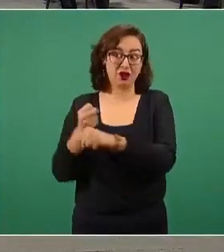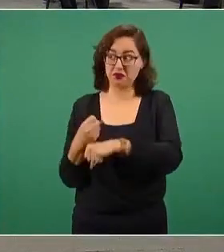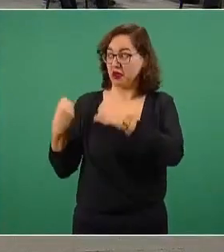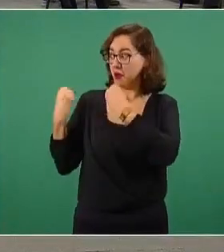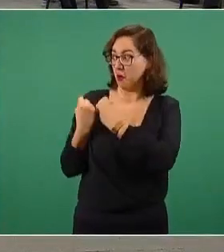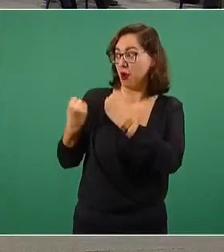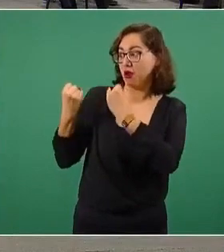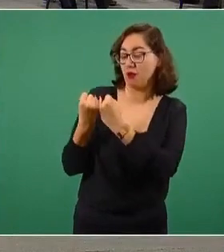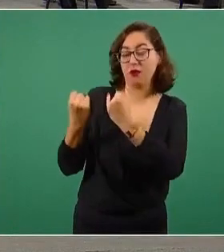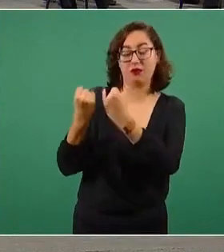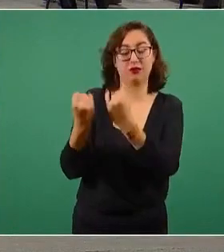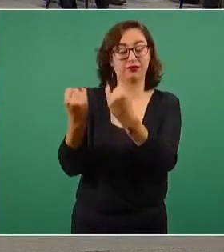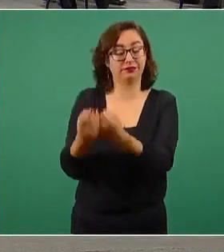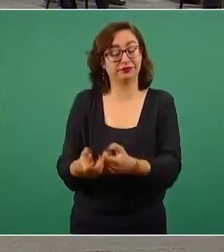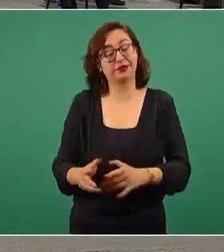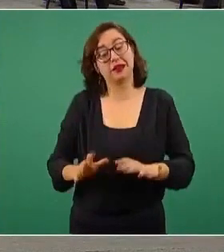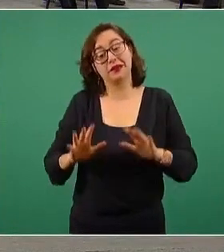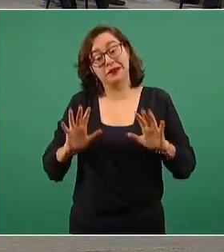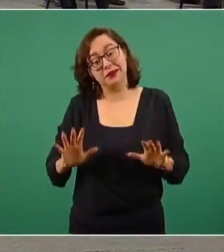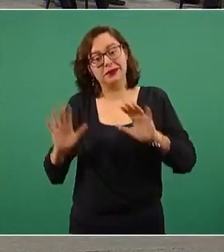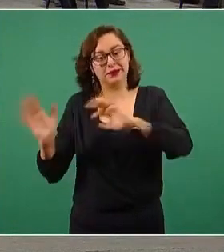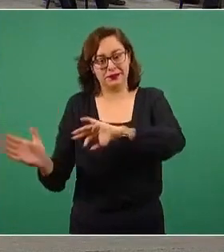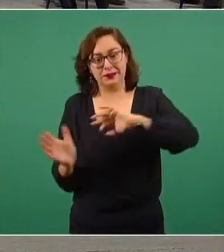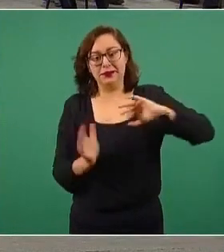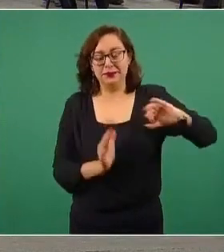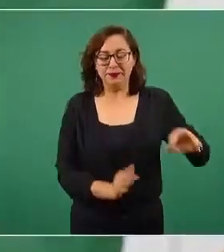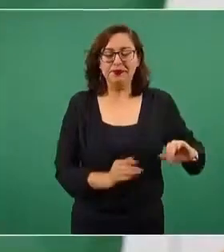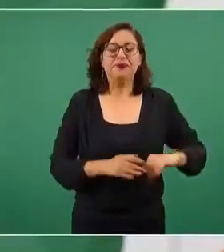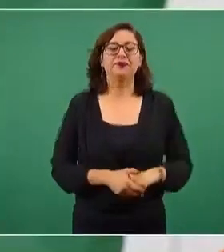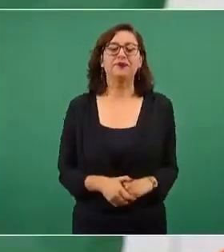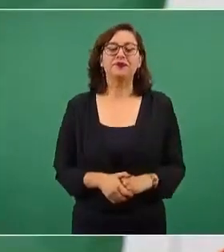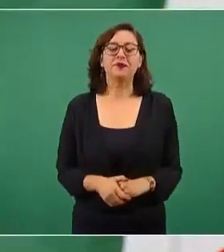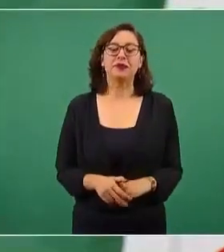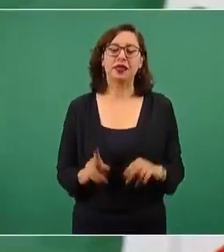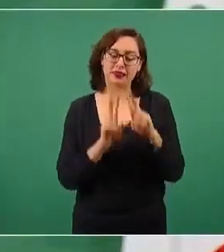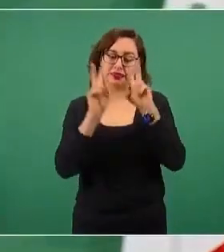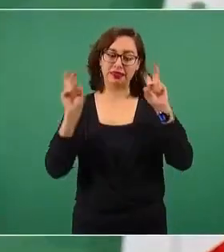explicar esto. Bueno, en el caso de la luz, lo mismo,